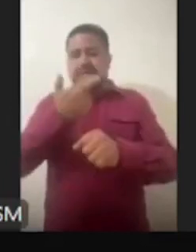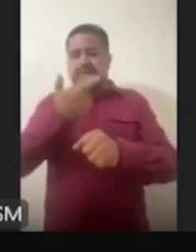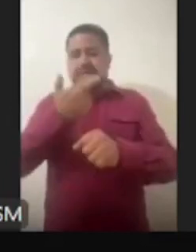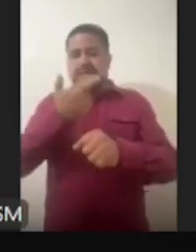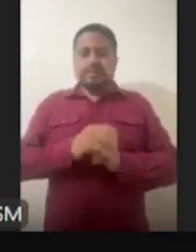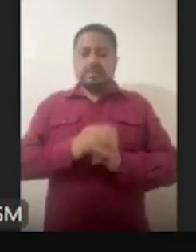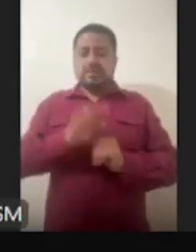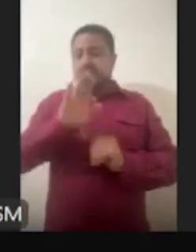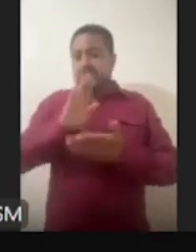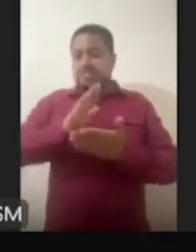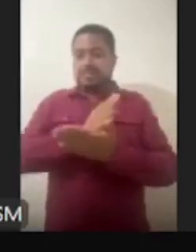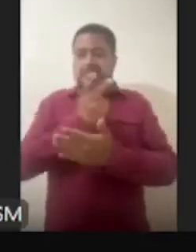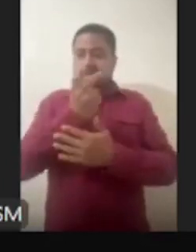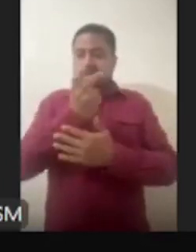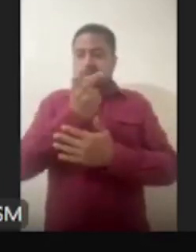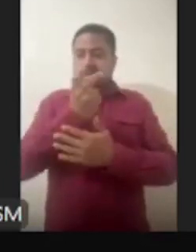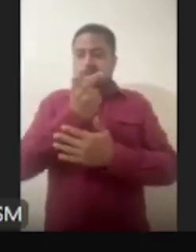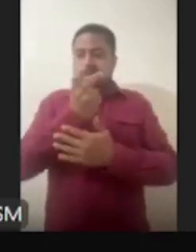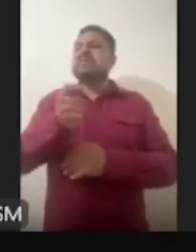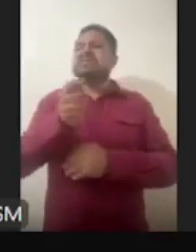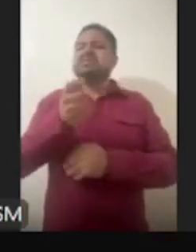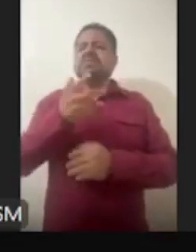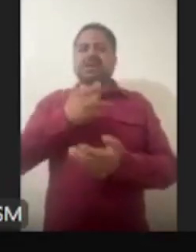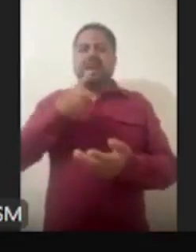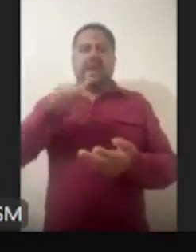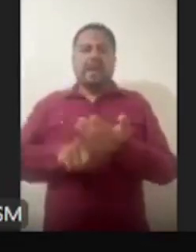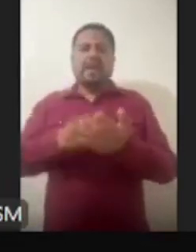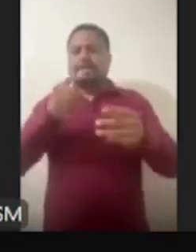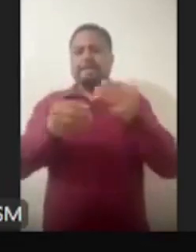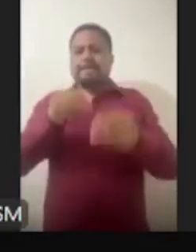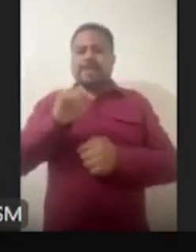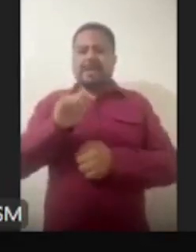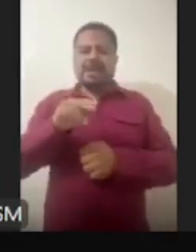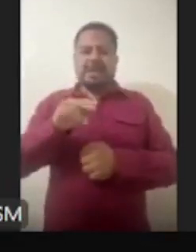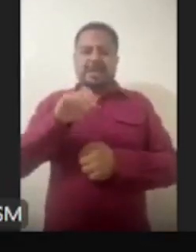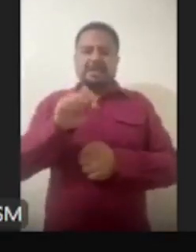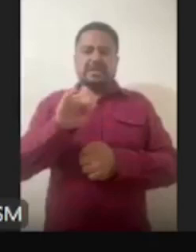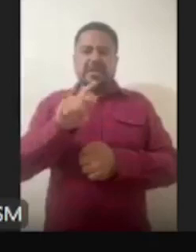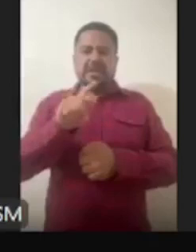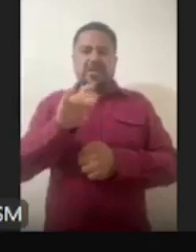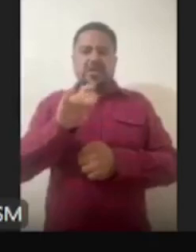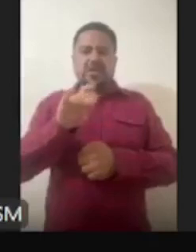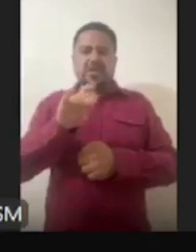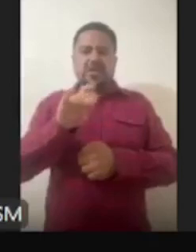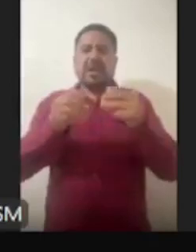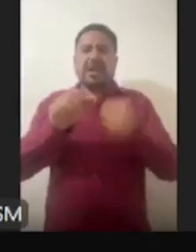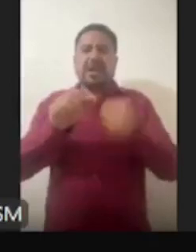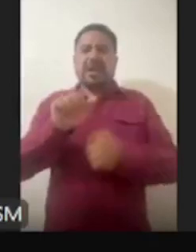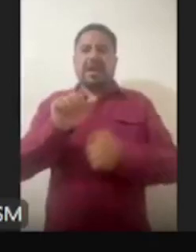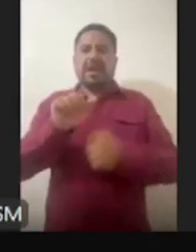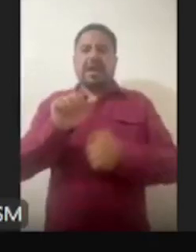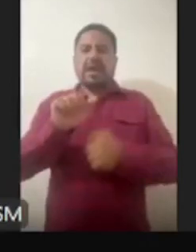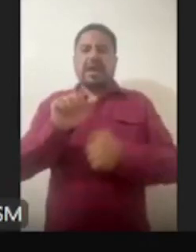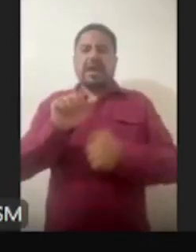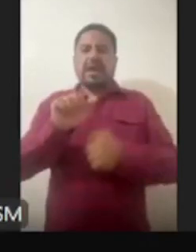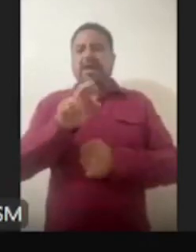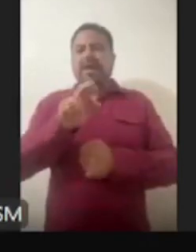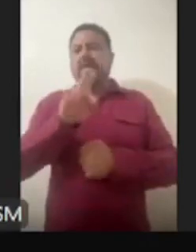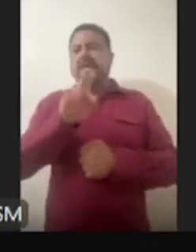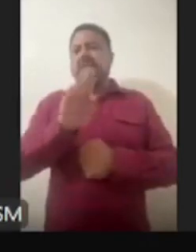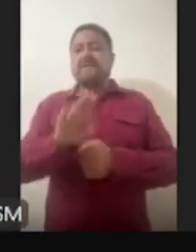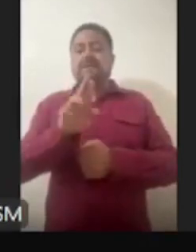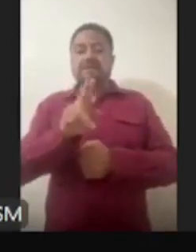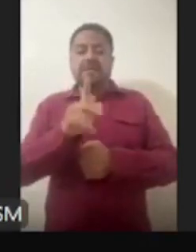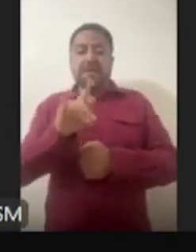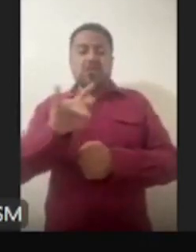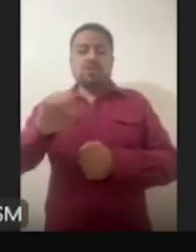sesión no presencial el magistrado José Inés Betancur Salgado y las magistradas Almadelia Eugenio Alcaraz y la Rosa Delgado Brito, por lo que en términos